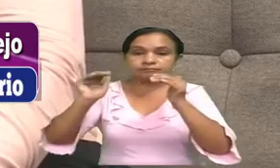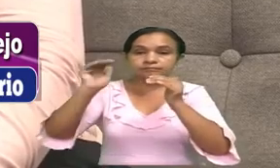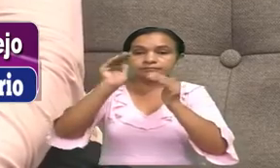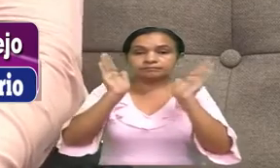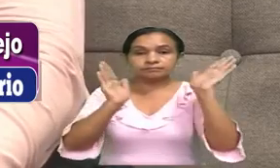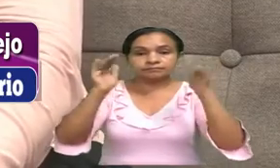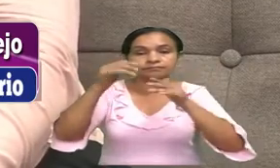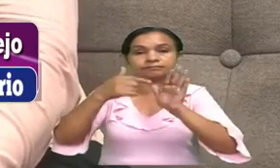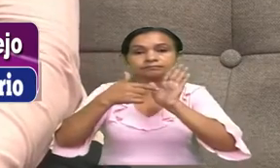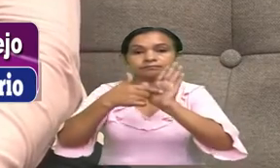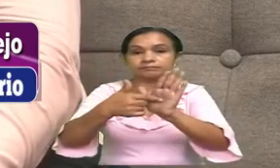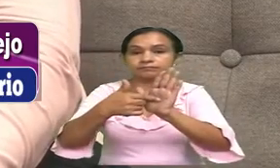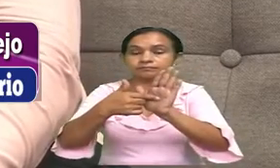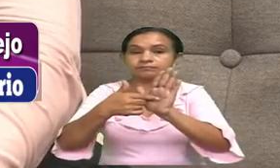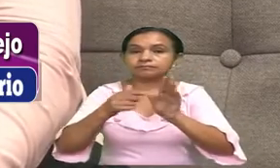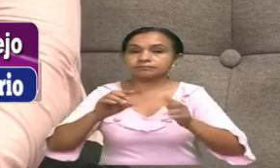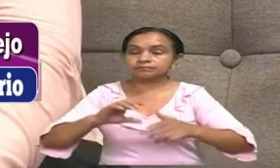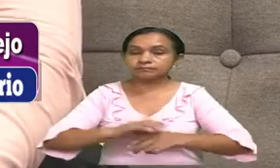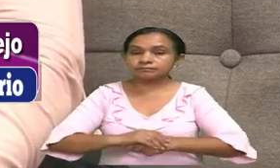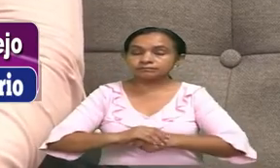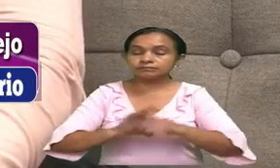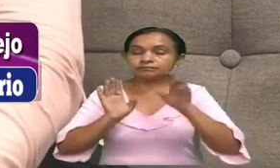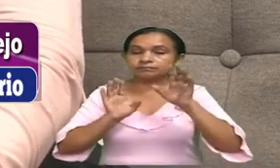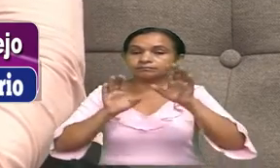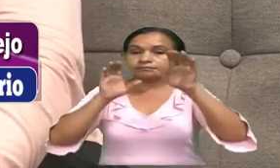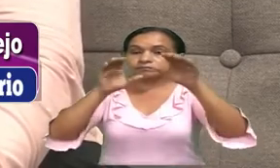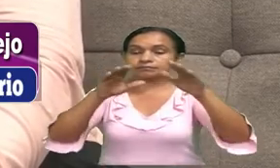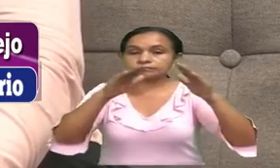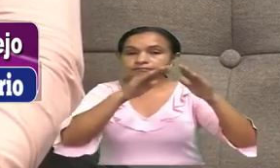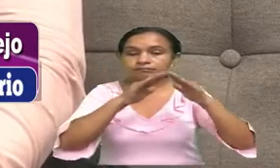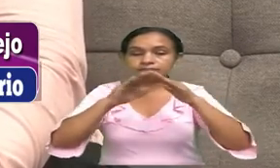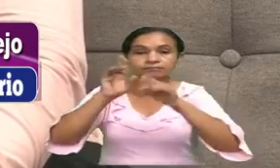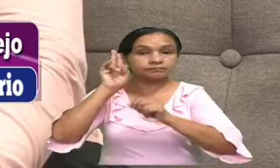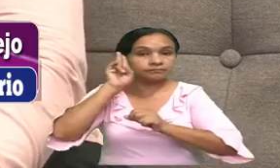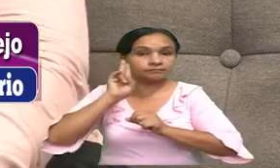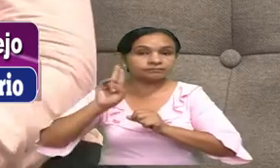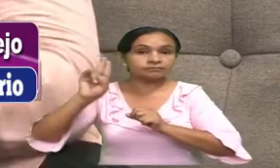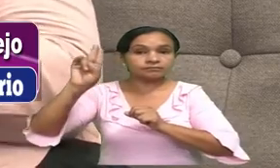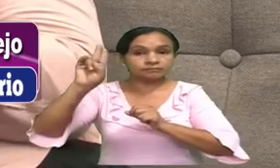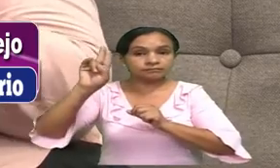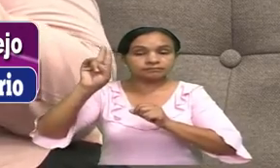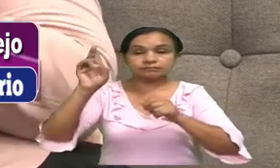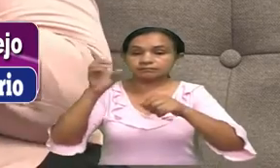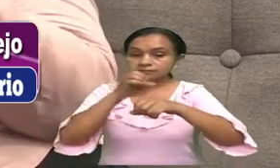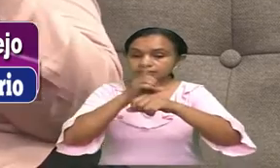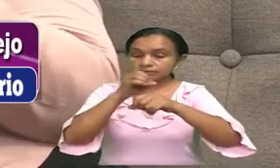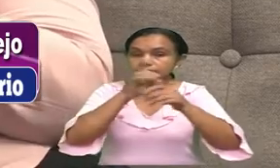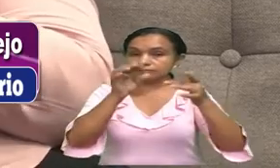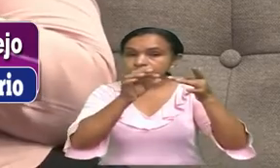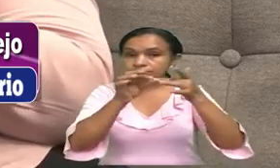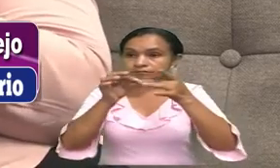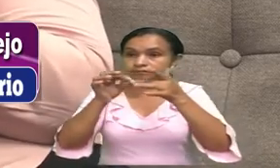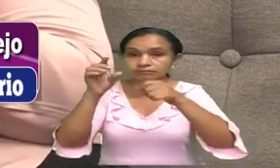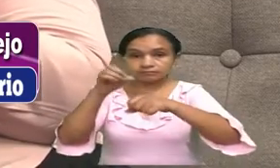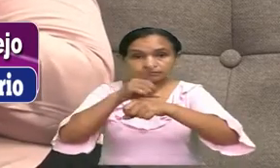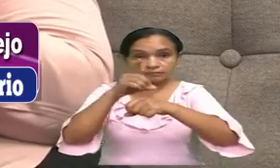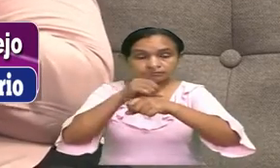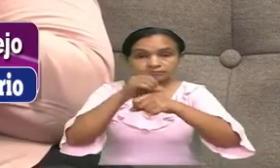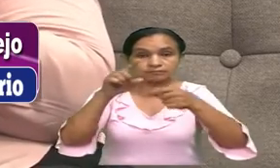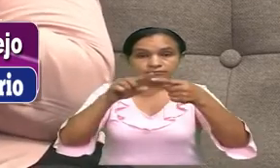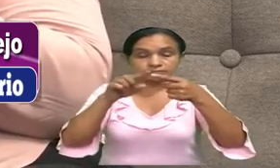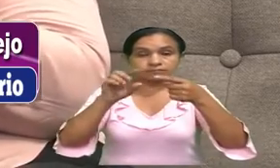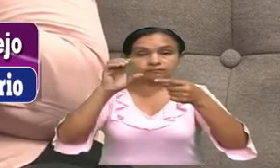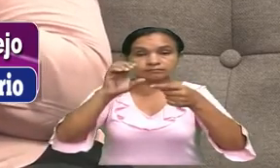por ejemplo, en León, la UNAM León está llevando un doctorado, que es un doctorado acordado desde el